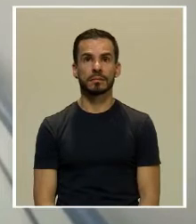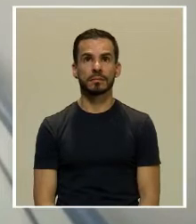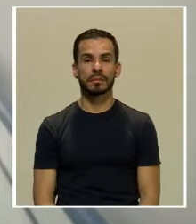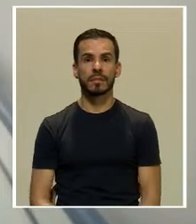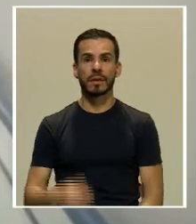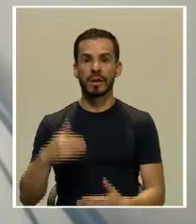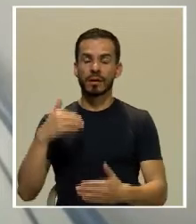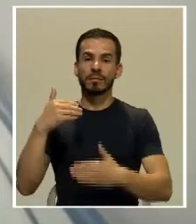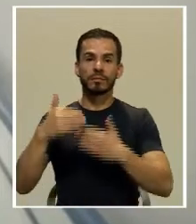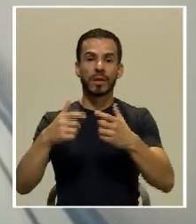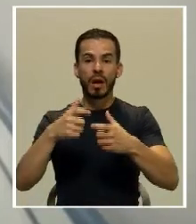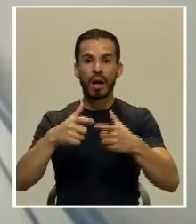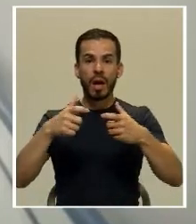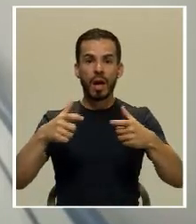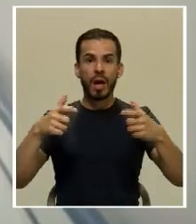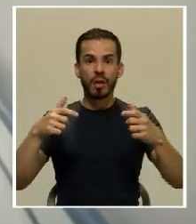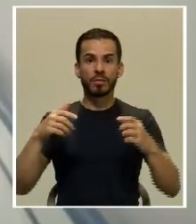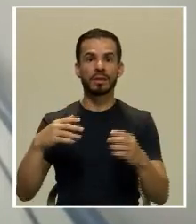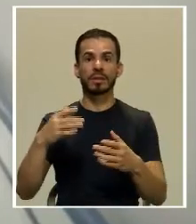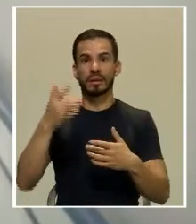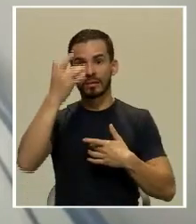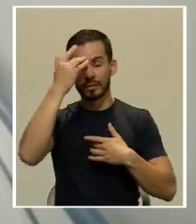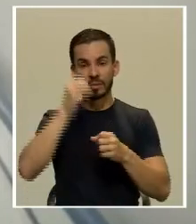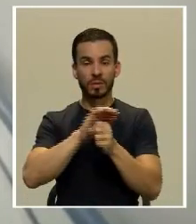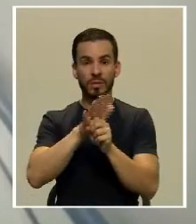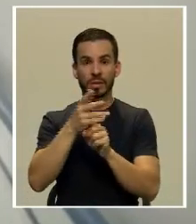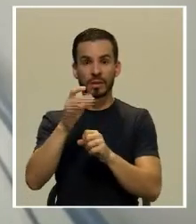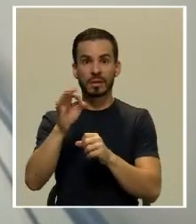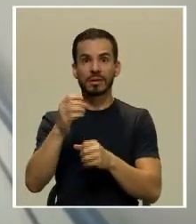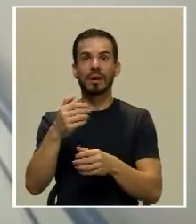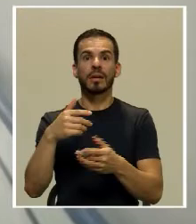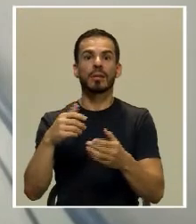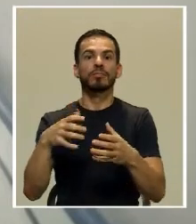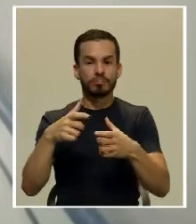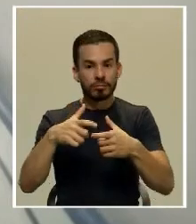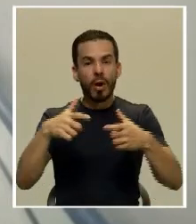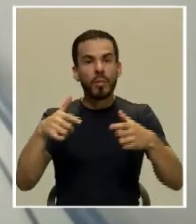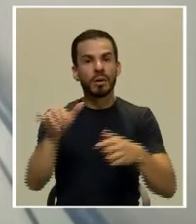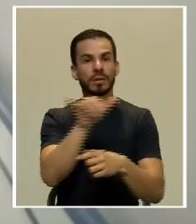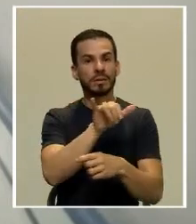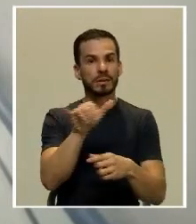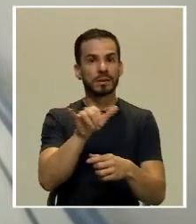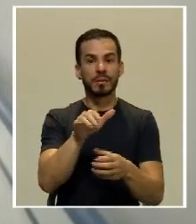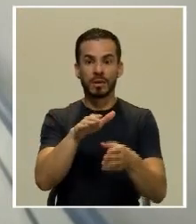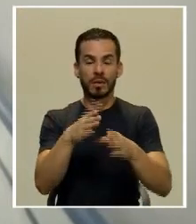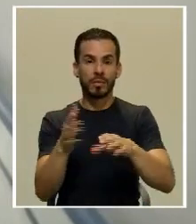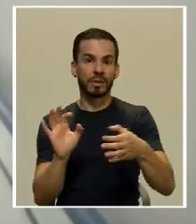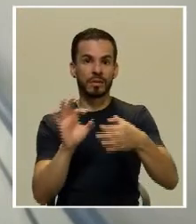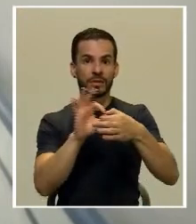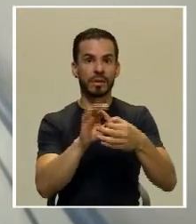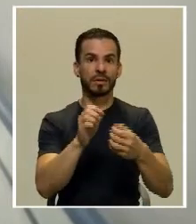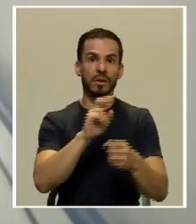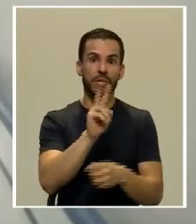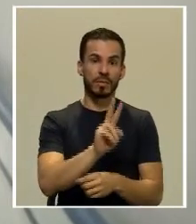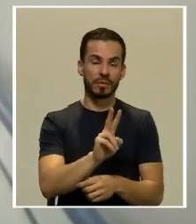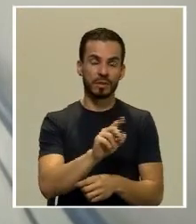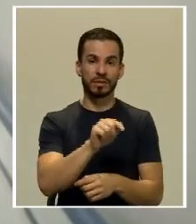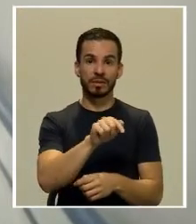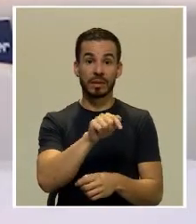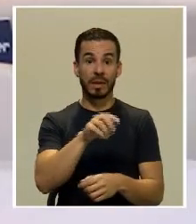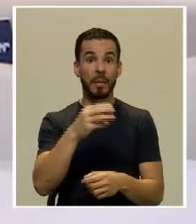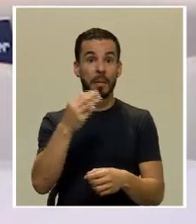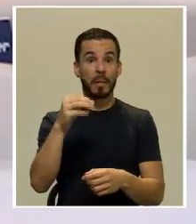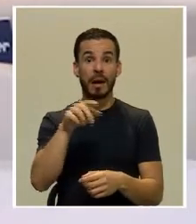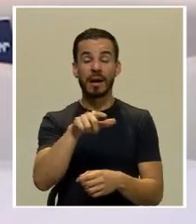A medida con que aumentan los casos de COVID-19 en el país, se ha dado un incremento de las muertes relacionadas con el virus. A